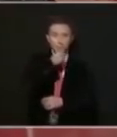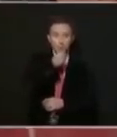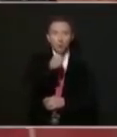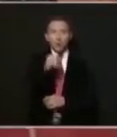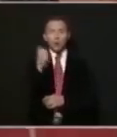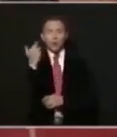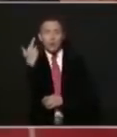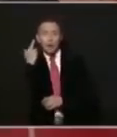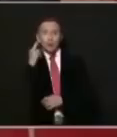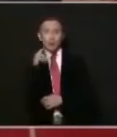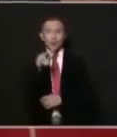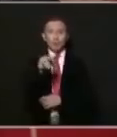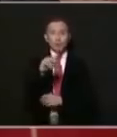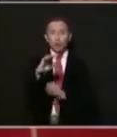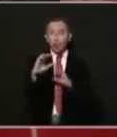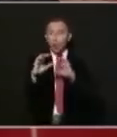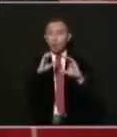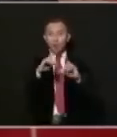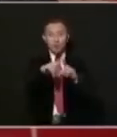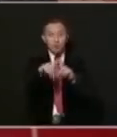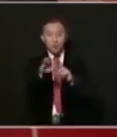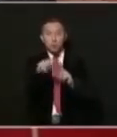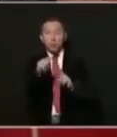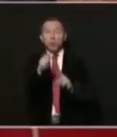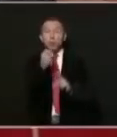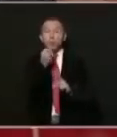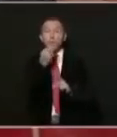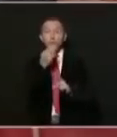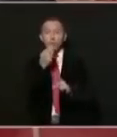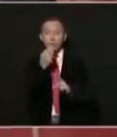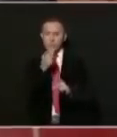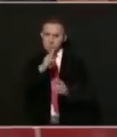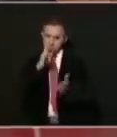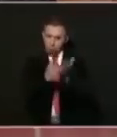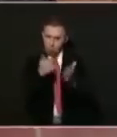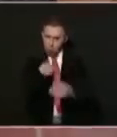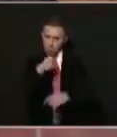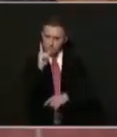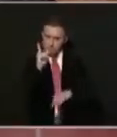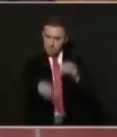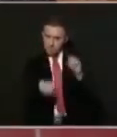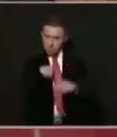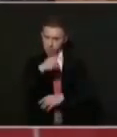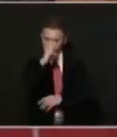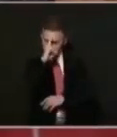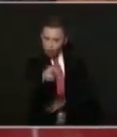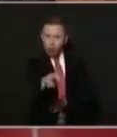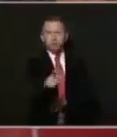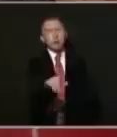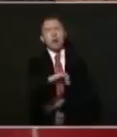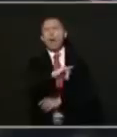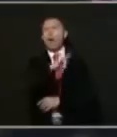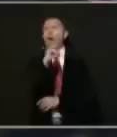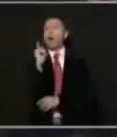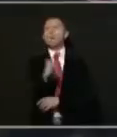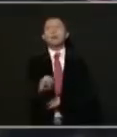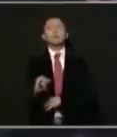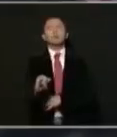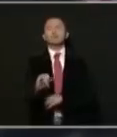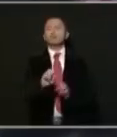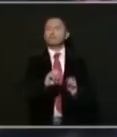comunicación censura alguna. Todos van a poder ejercer